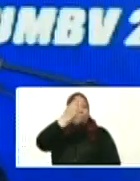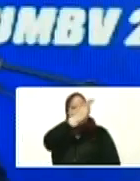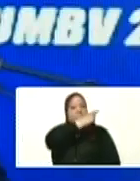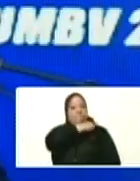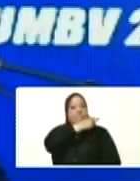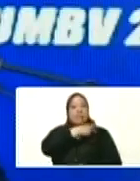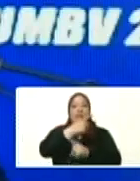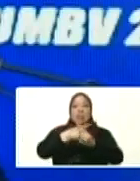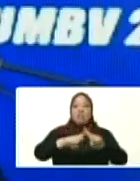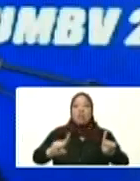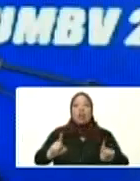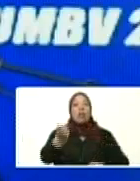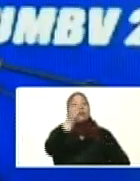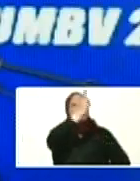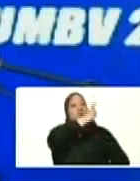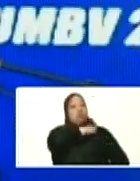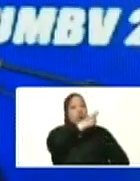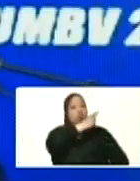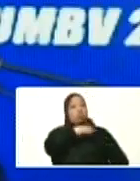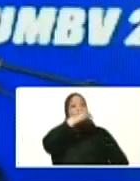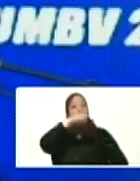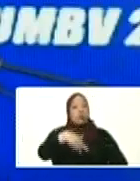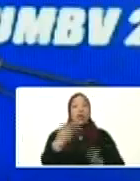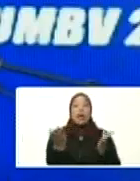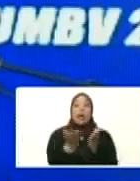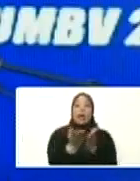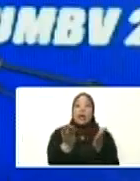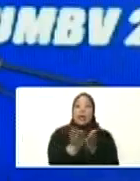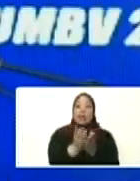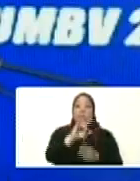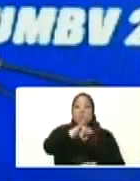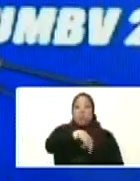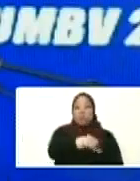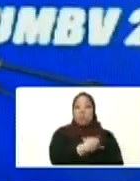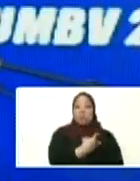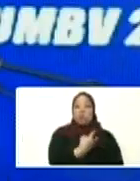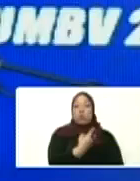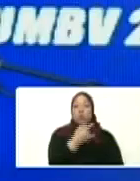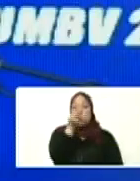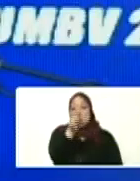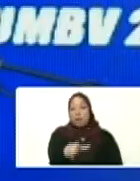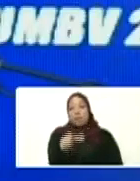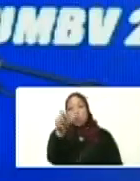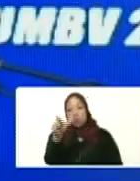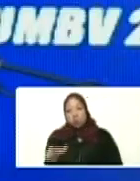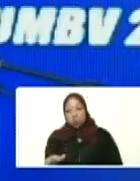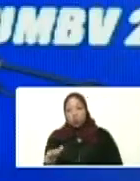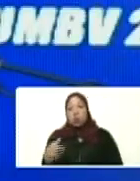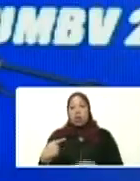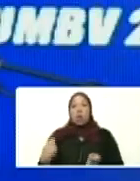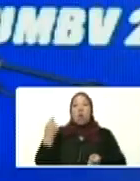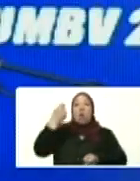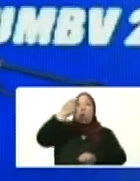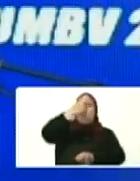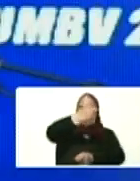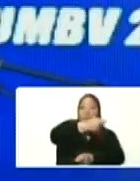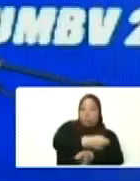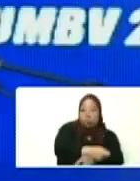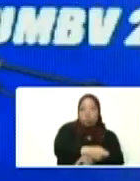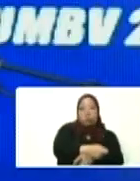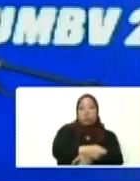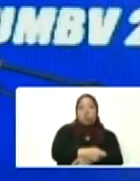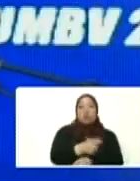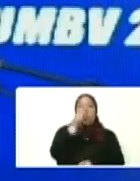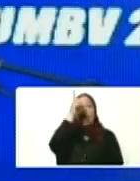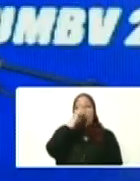demás directores de las academias militares presentes. Oficiales de las promociones egresadas en